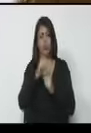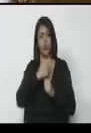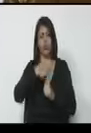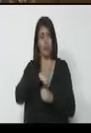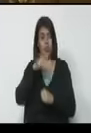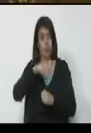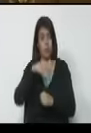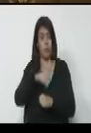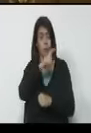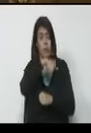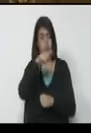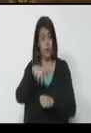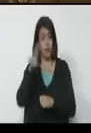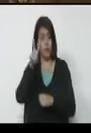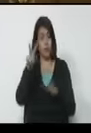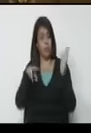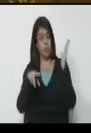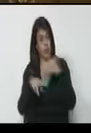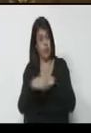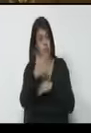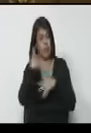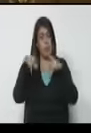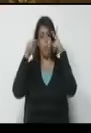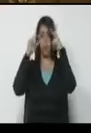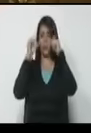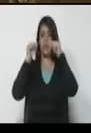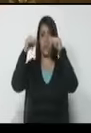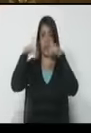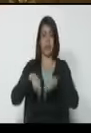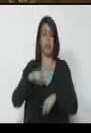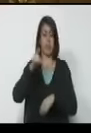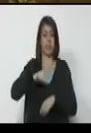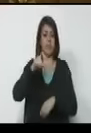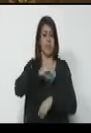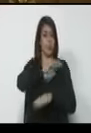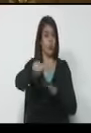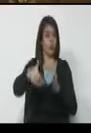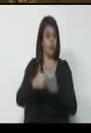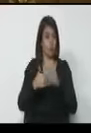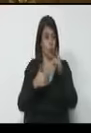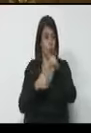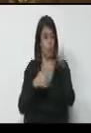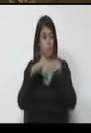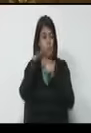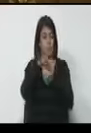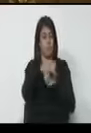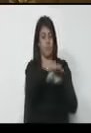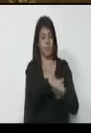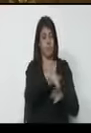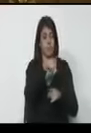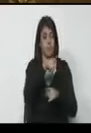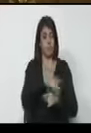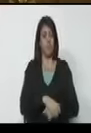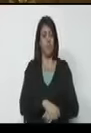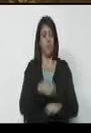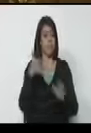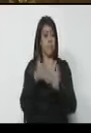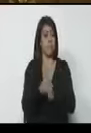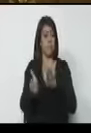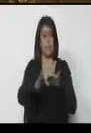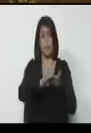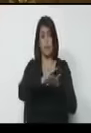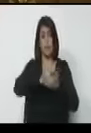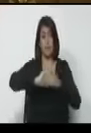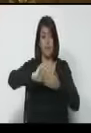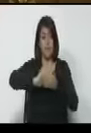necesitamos nuestra gente aquí, necesitamos nuestros profesionales aquí, necesitamos a todos ellos que están siendo humillados allá. Eso se tiene que